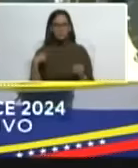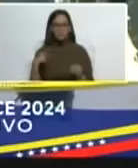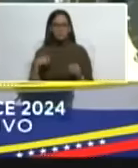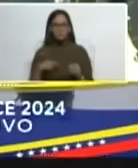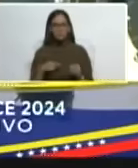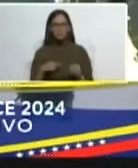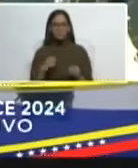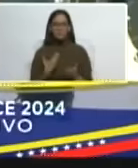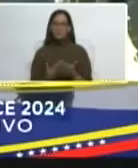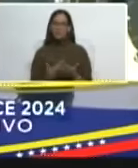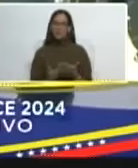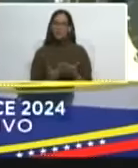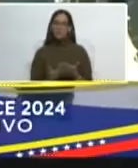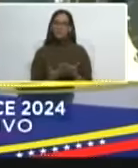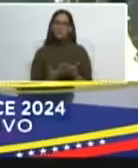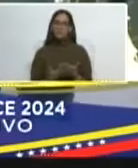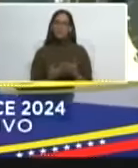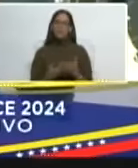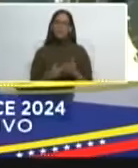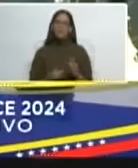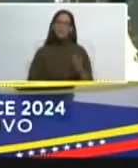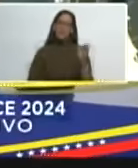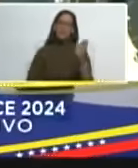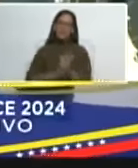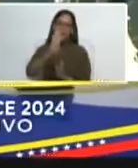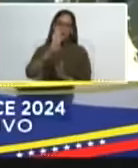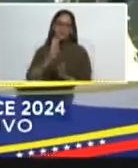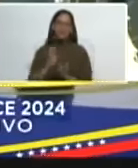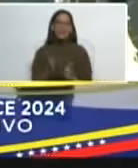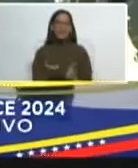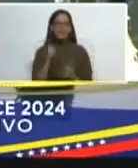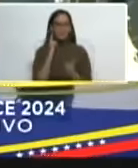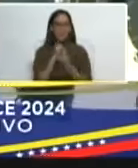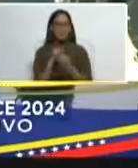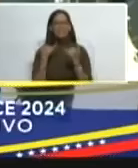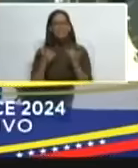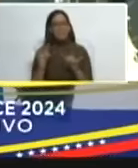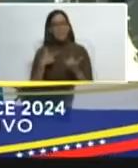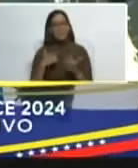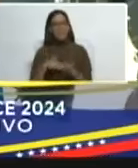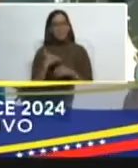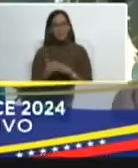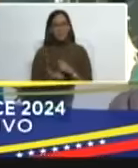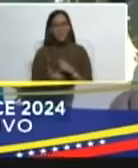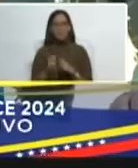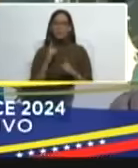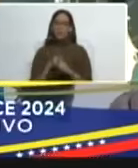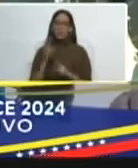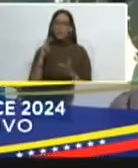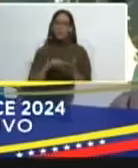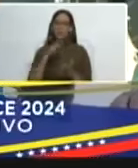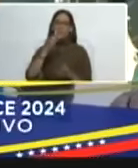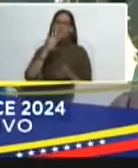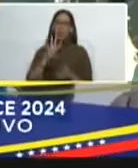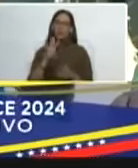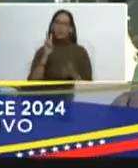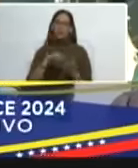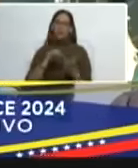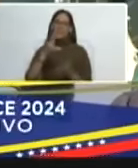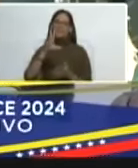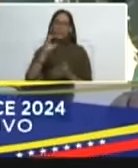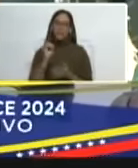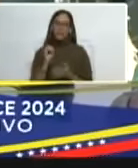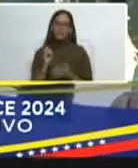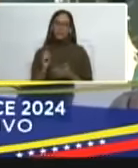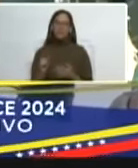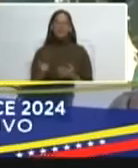pendiente, para que entonces se dispare esta meta que ya tenemos planificada desde 2024 al 2030